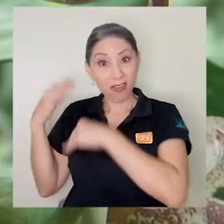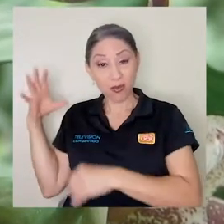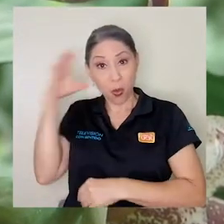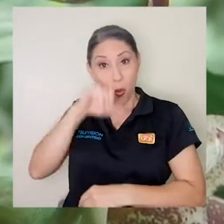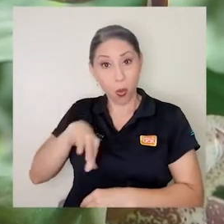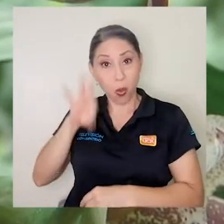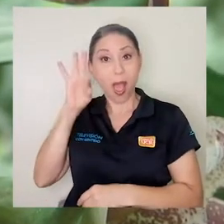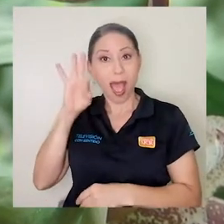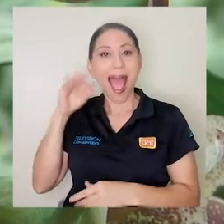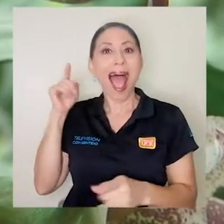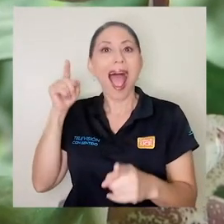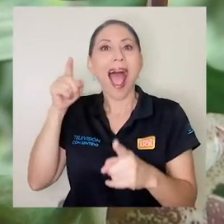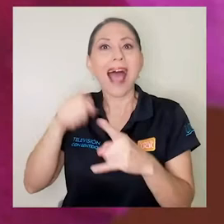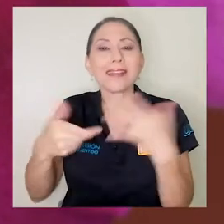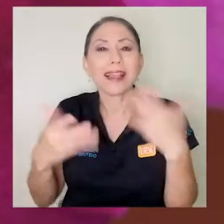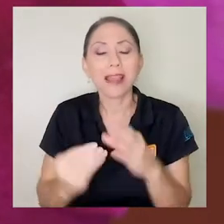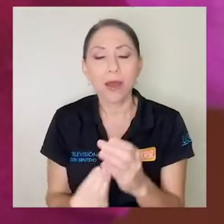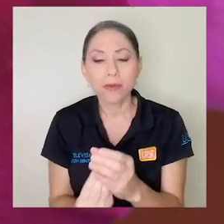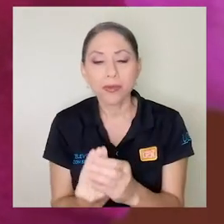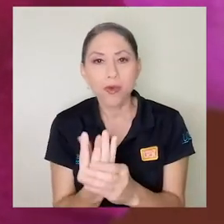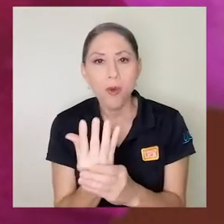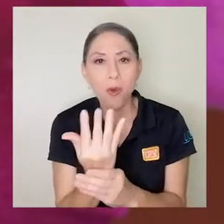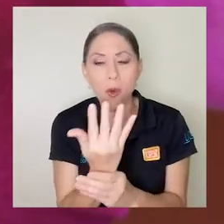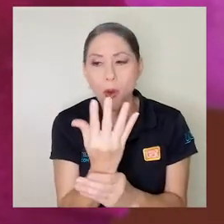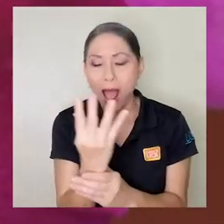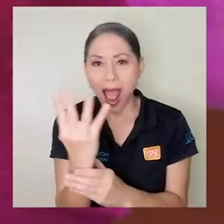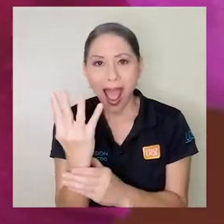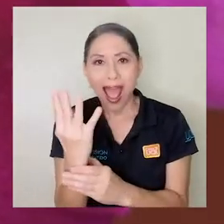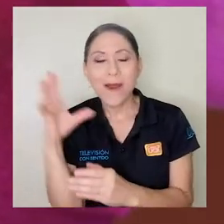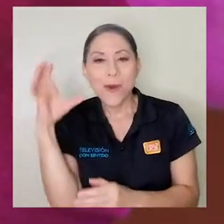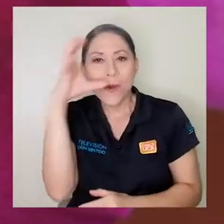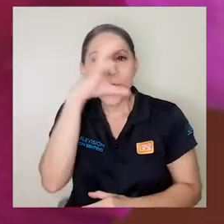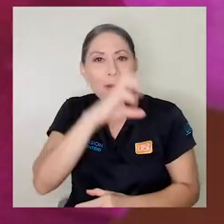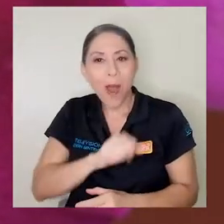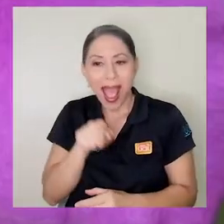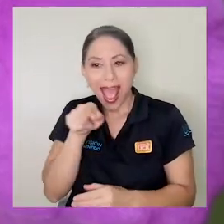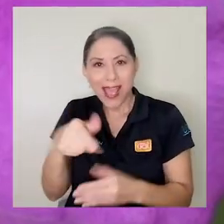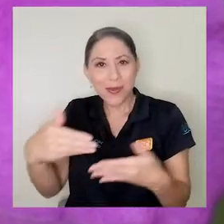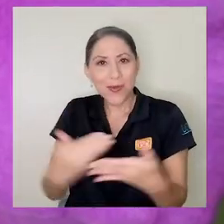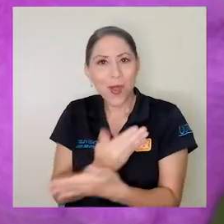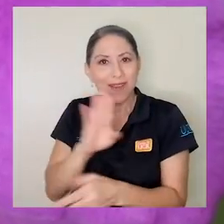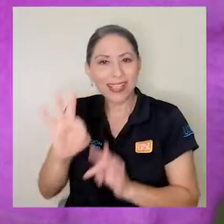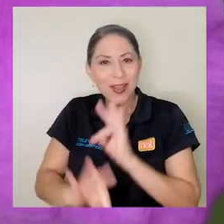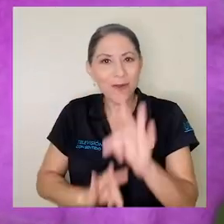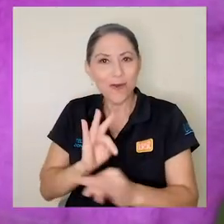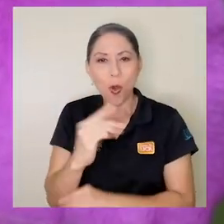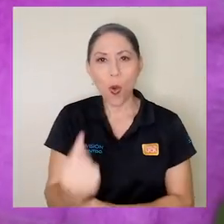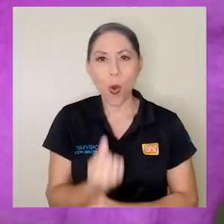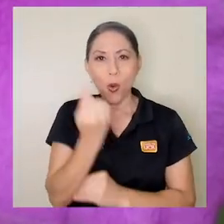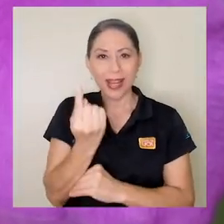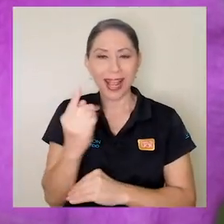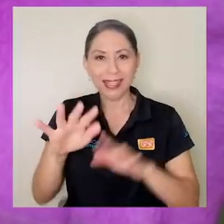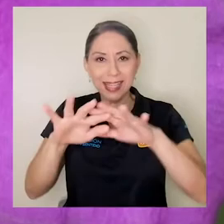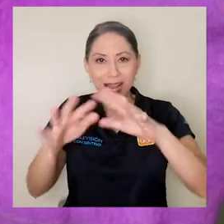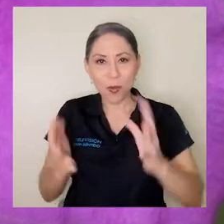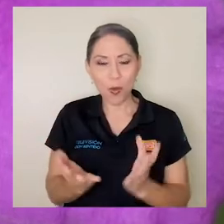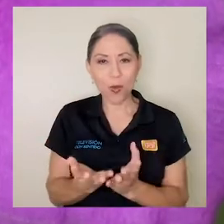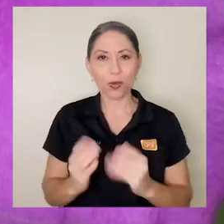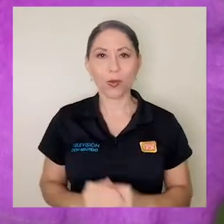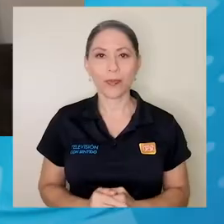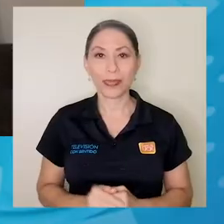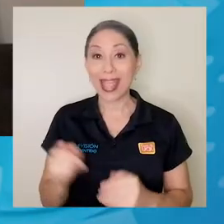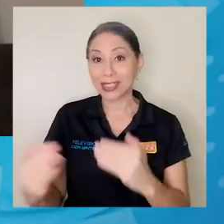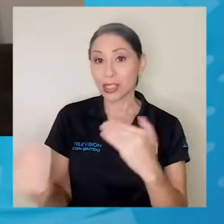el momento de su floración que se pudo identificar que se trataba de orquídeas nuevas en su especie y únicas en el mundo.